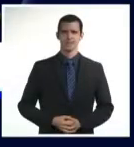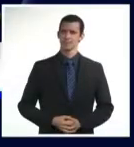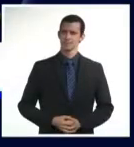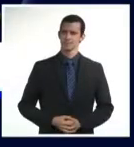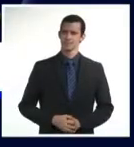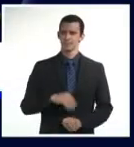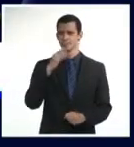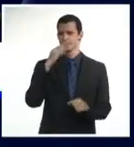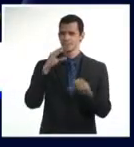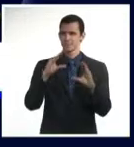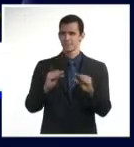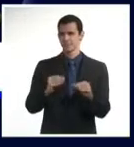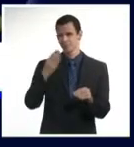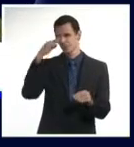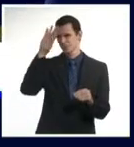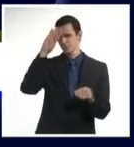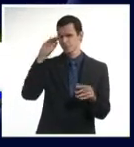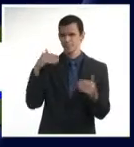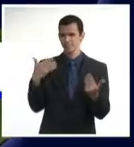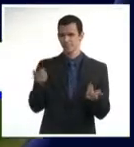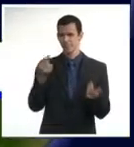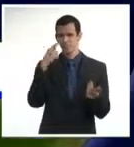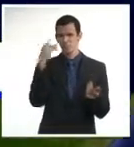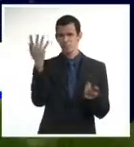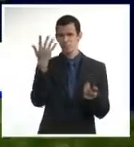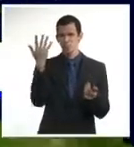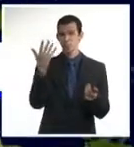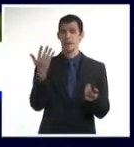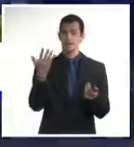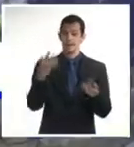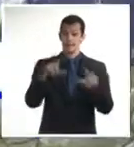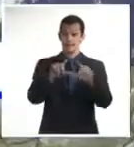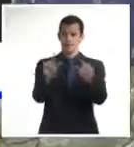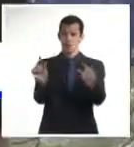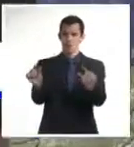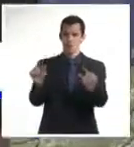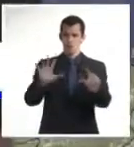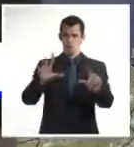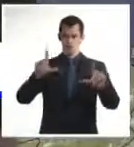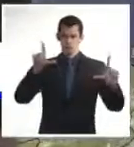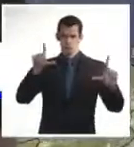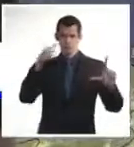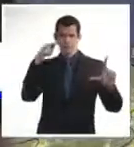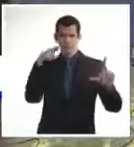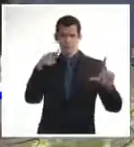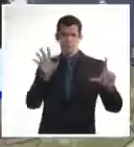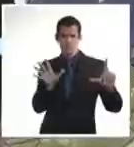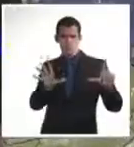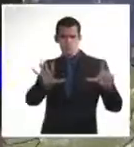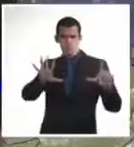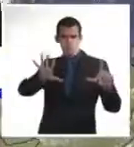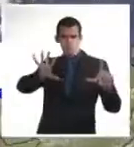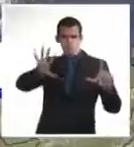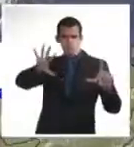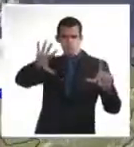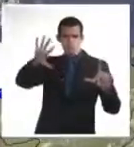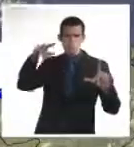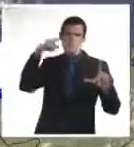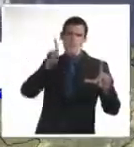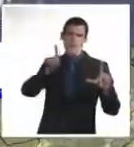Buenas noches. Cuba se halla bajo la influencia de las altas presiones oceánicas que extiende su dorsal hasta el Golfo de México. Sin embargo,